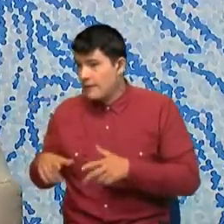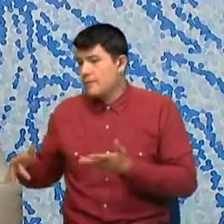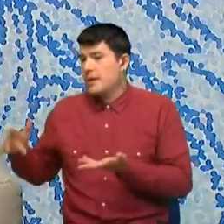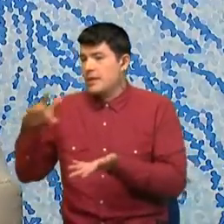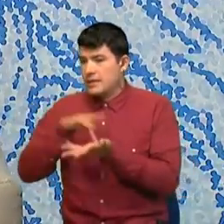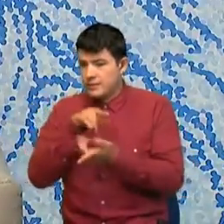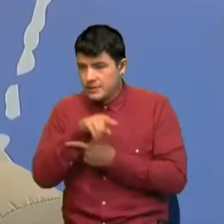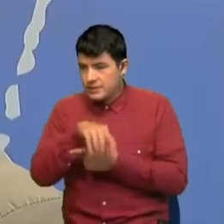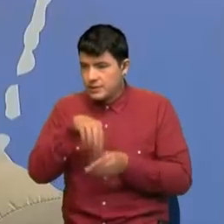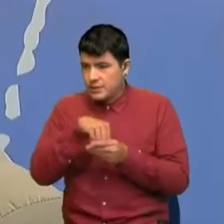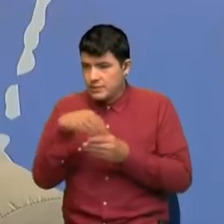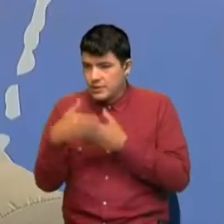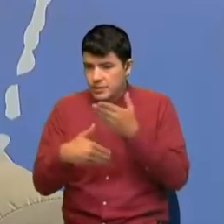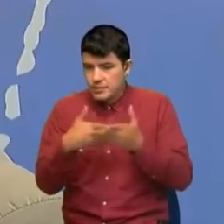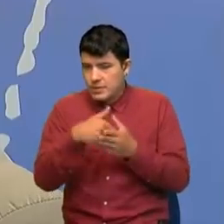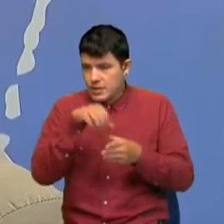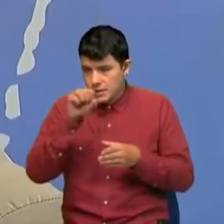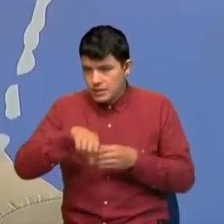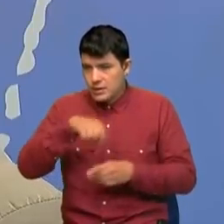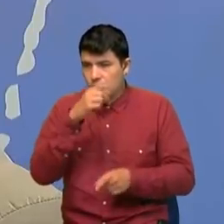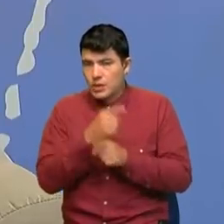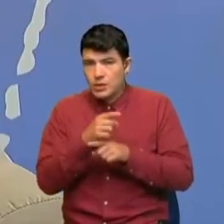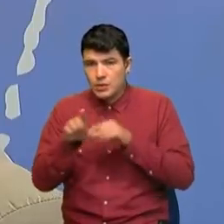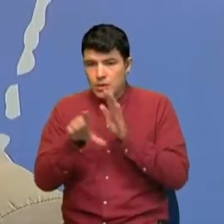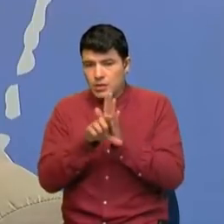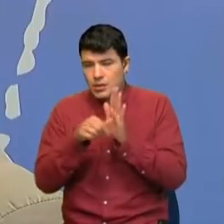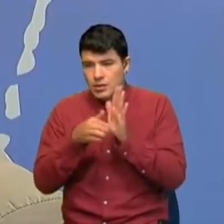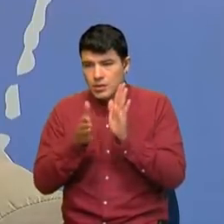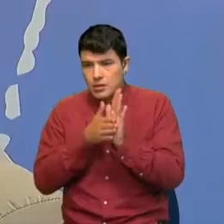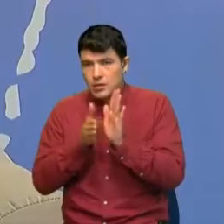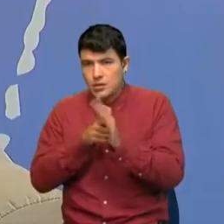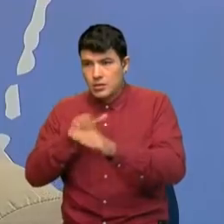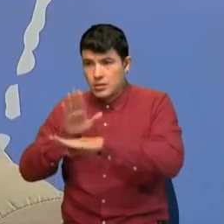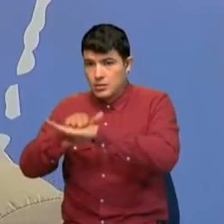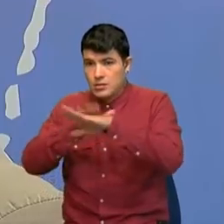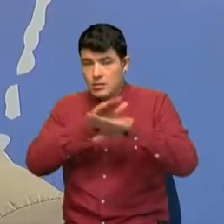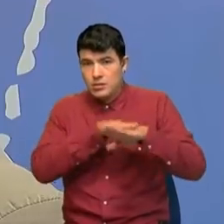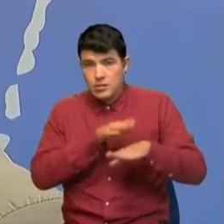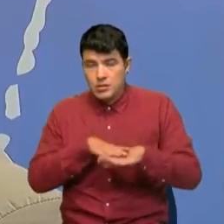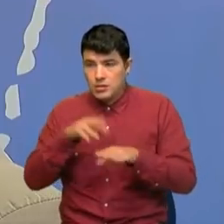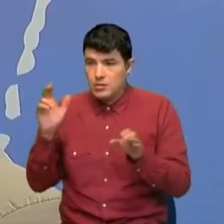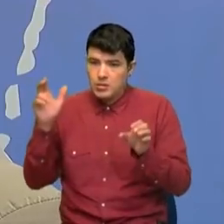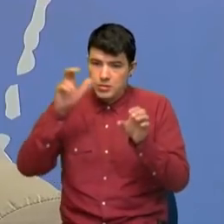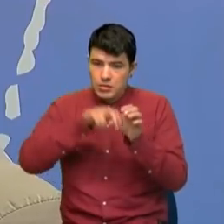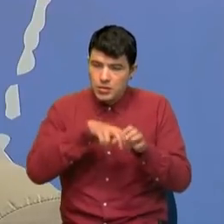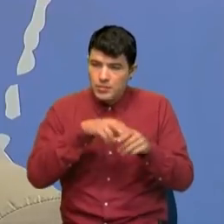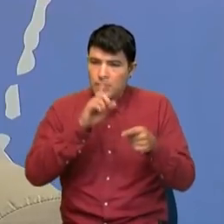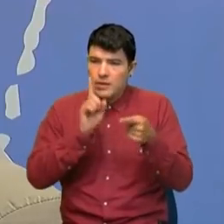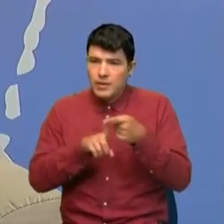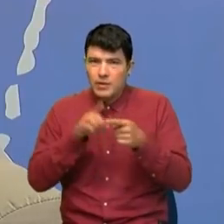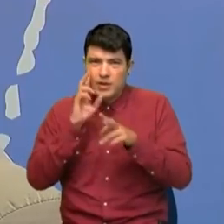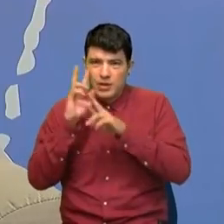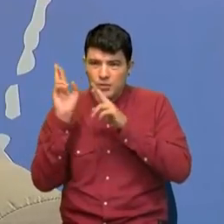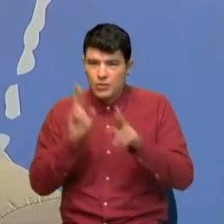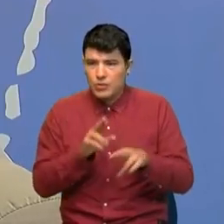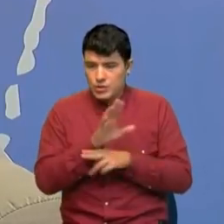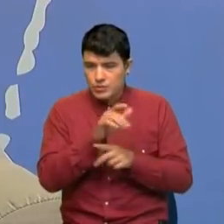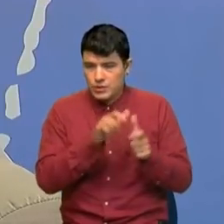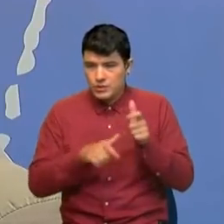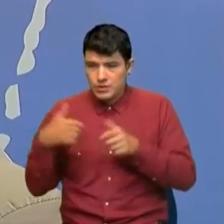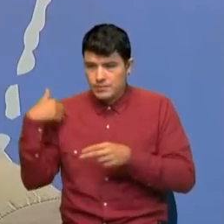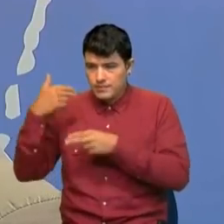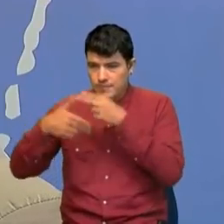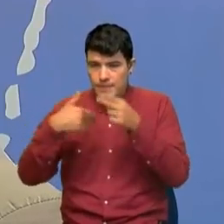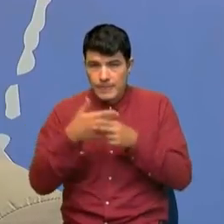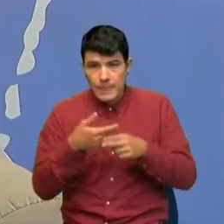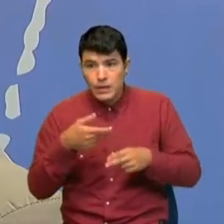dentro de ese proceso. Sí, dentro del término legal oportuno serán notificados y se harán parte primero para ser reconocidos como tal, como herederos,